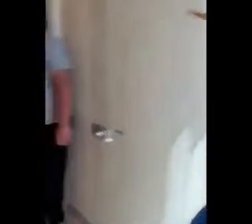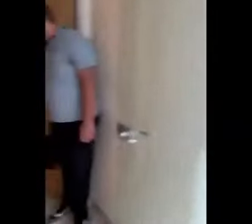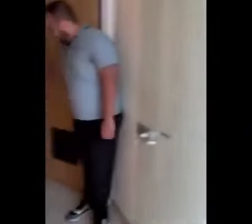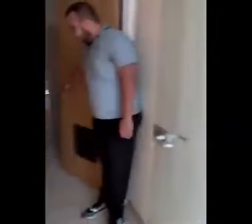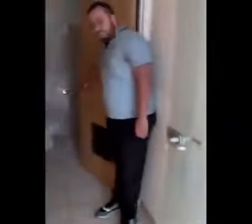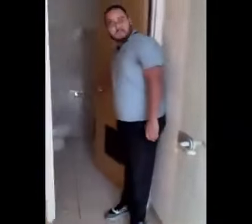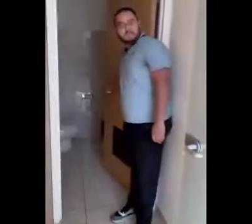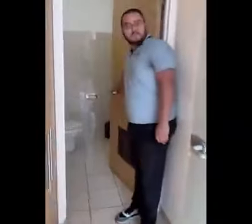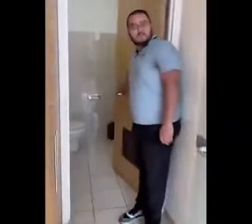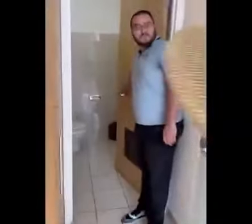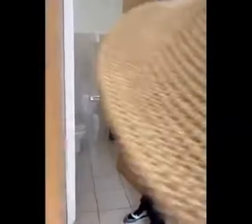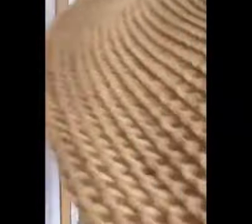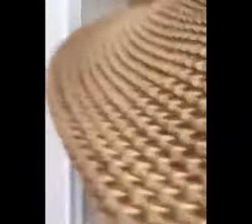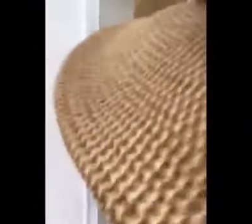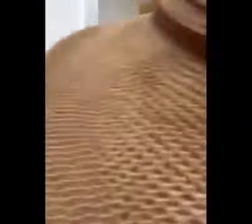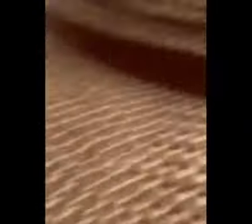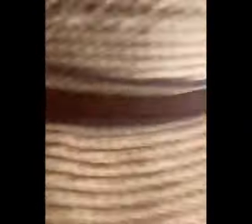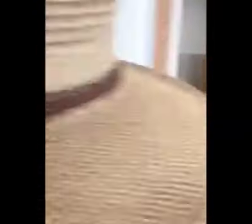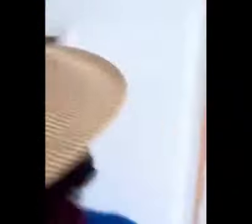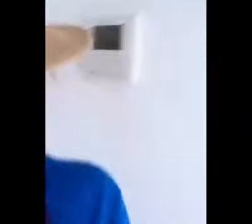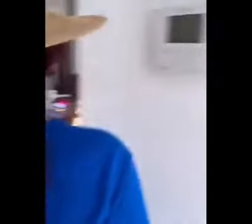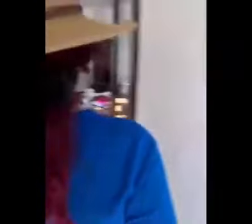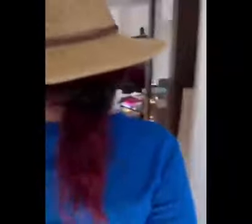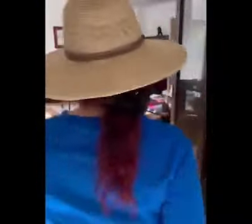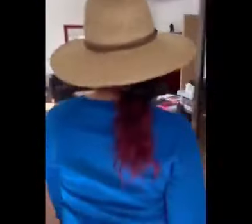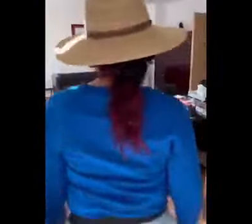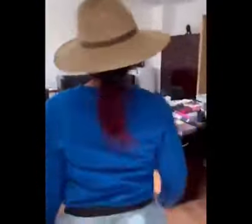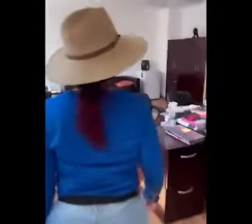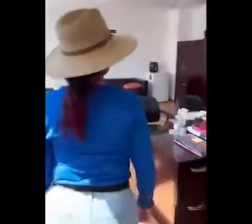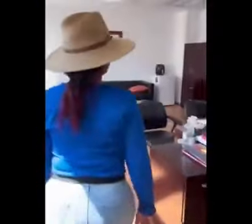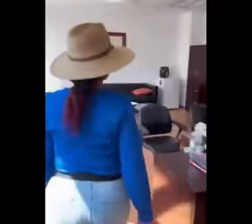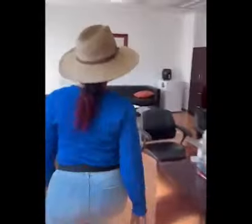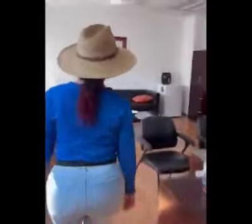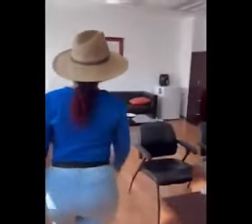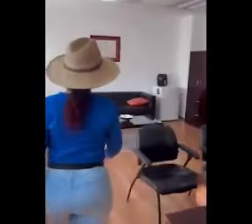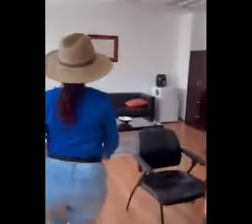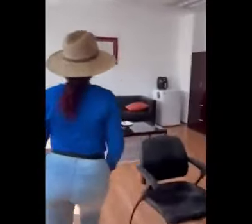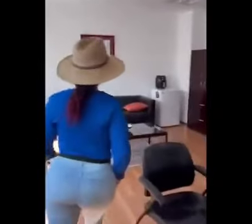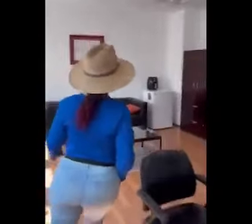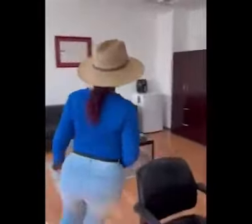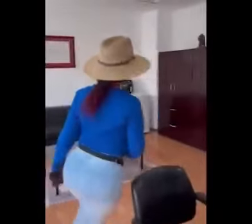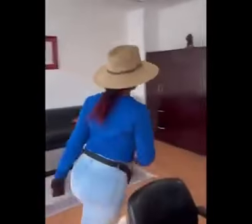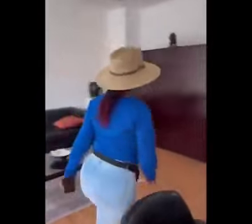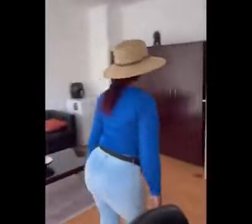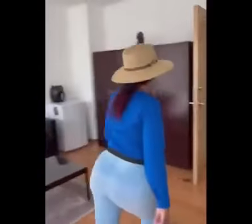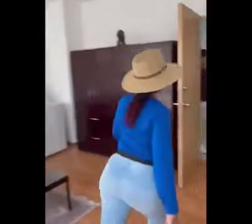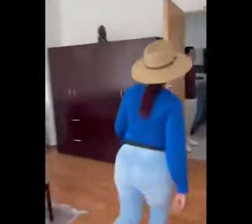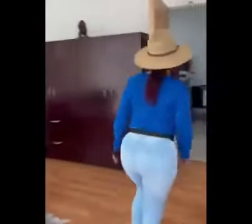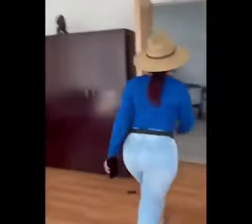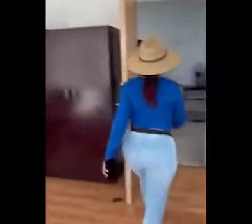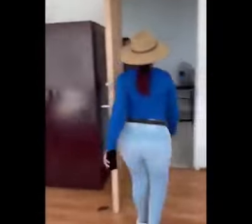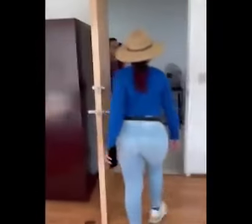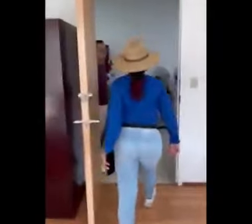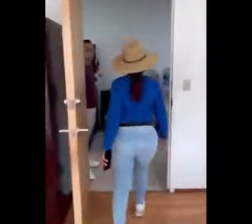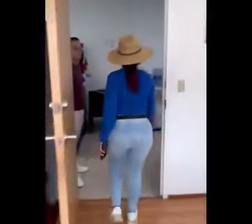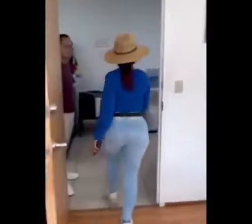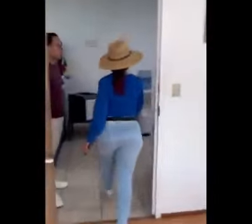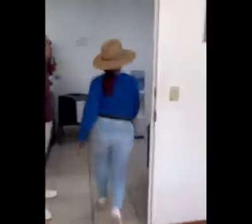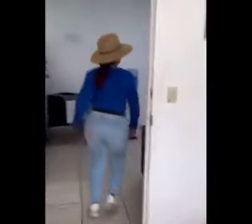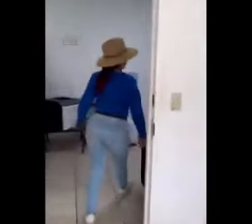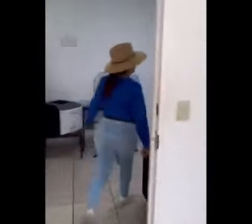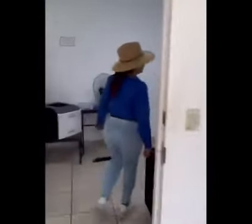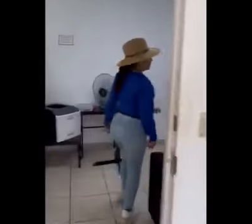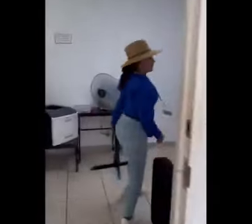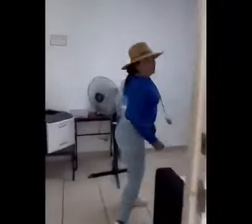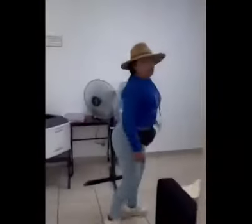esté trabajando y los trabajadores hagan esto. Qué lamentable. O sea, trabajando asuntos urgentes por